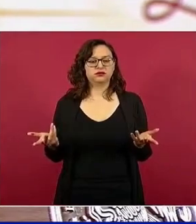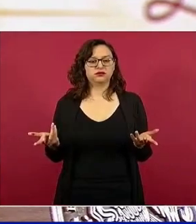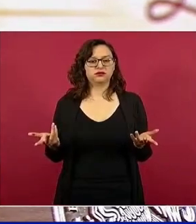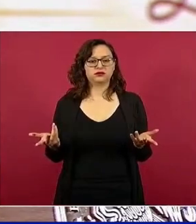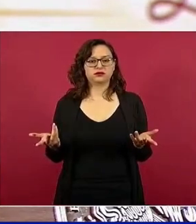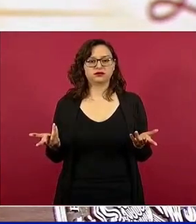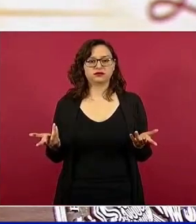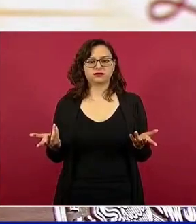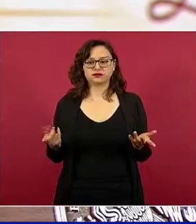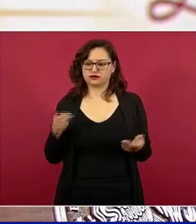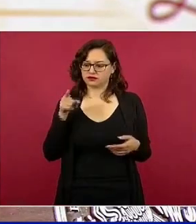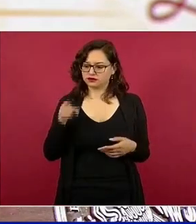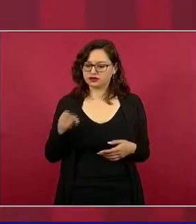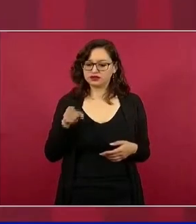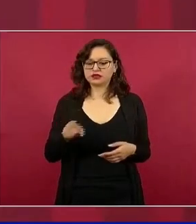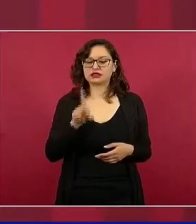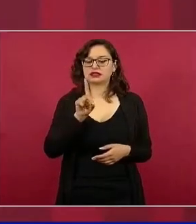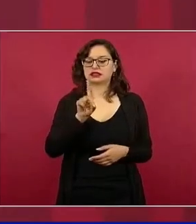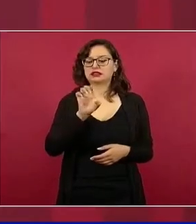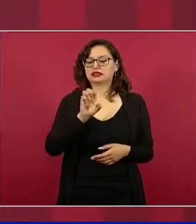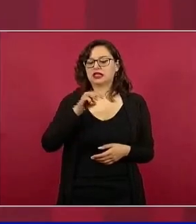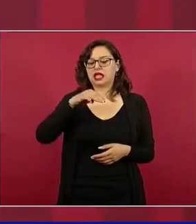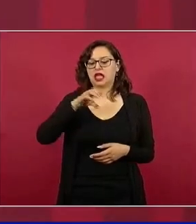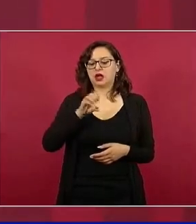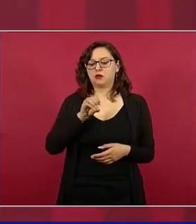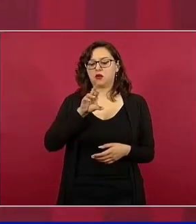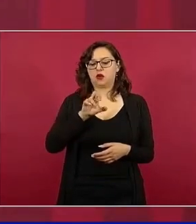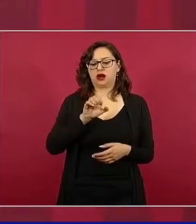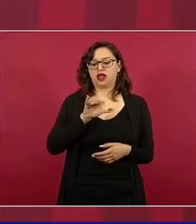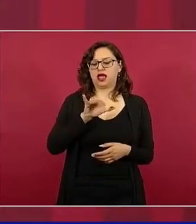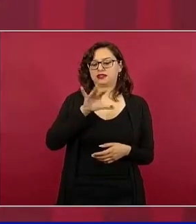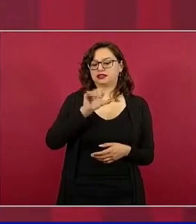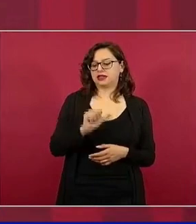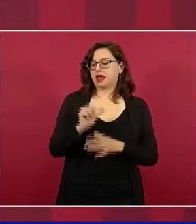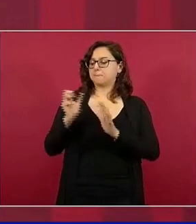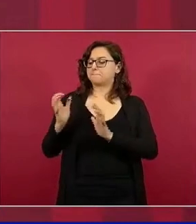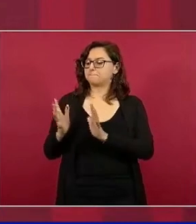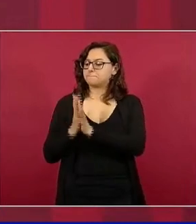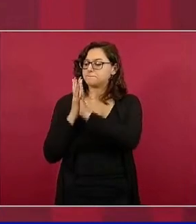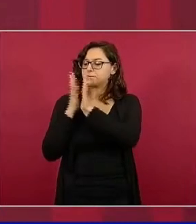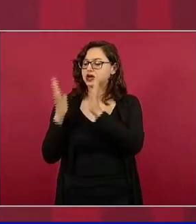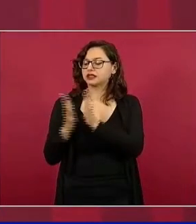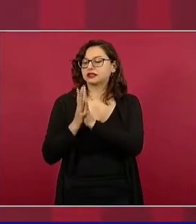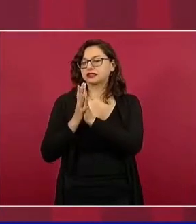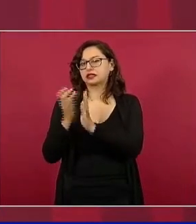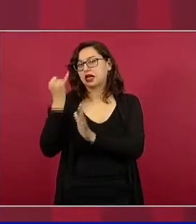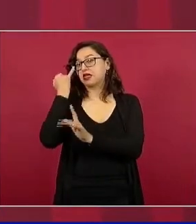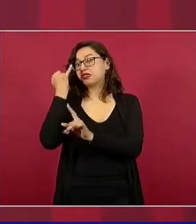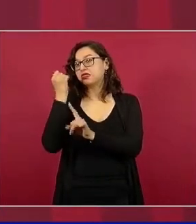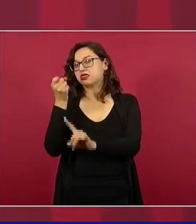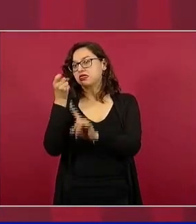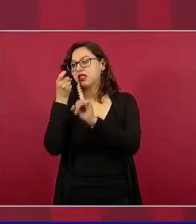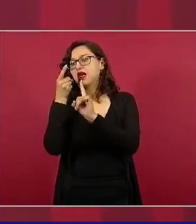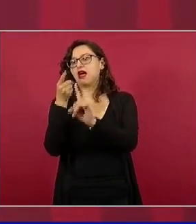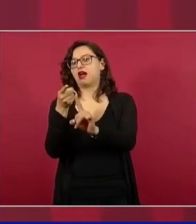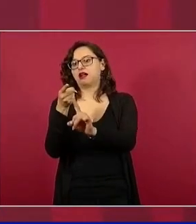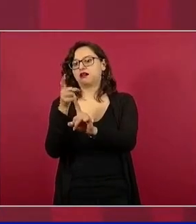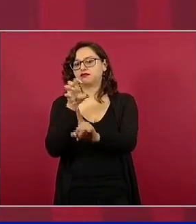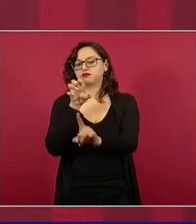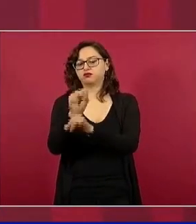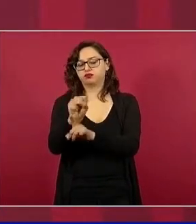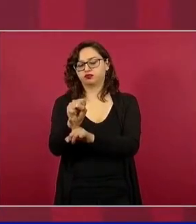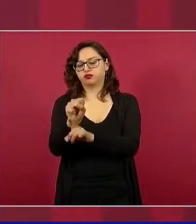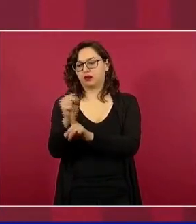la democracia participativa, o es más cercana a el ideal democrático,